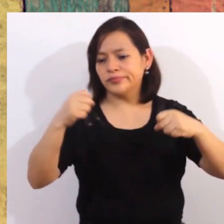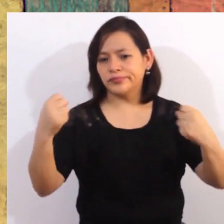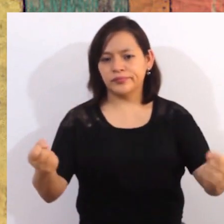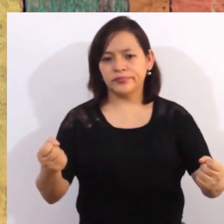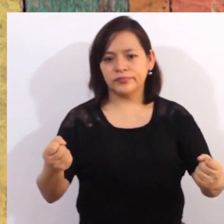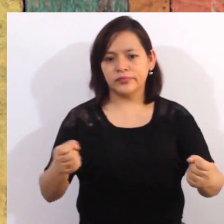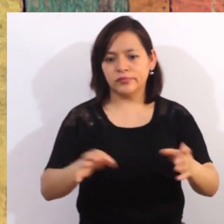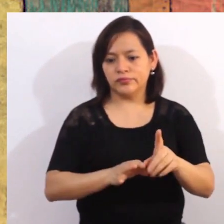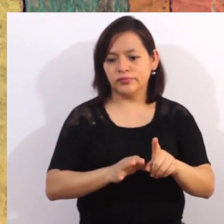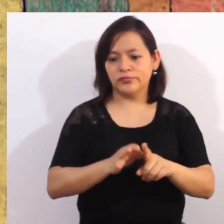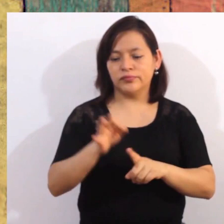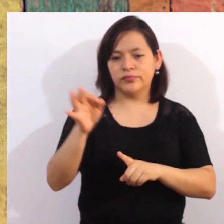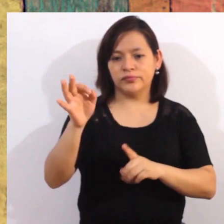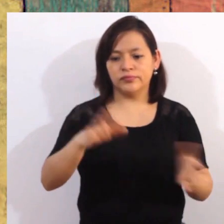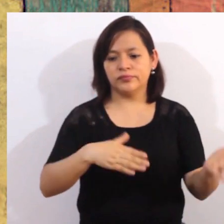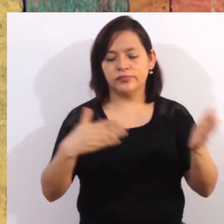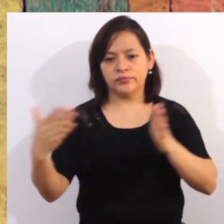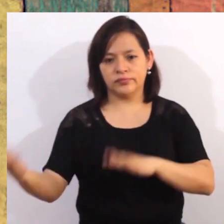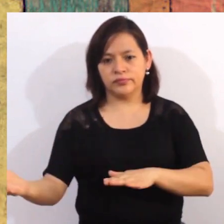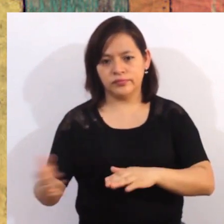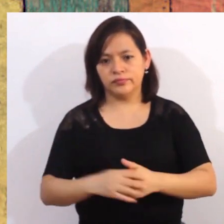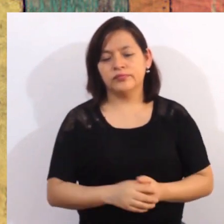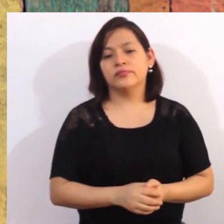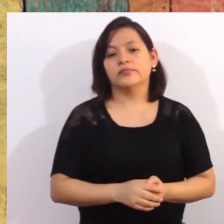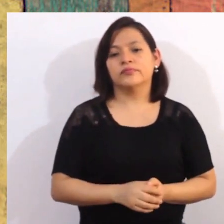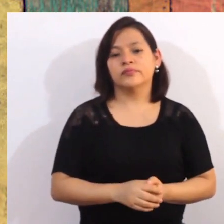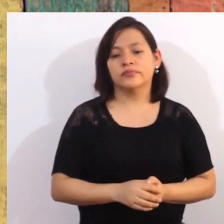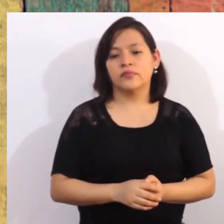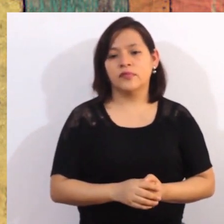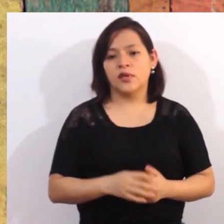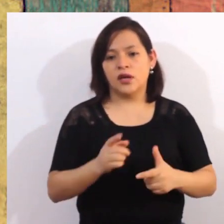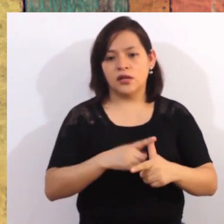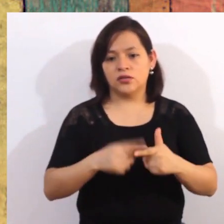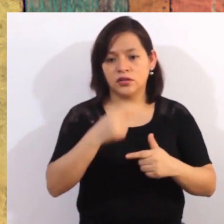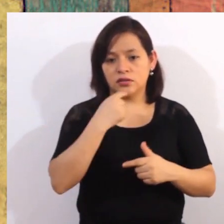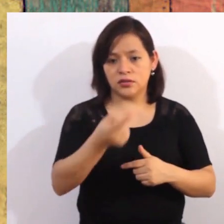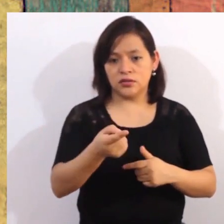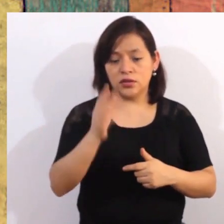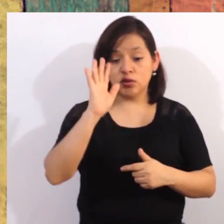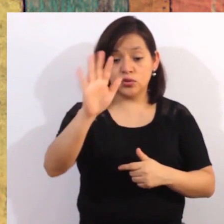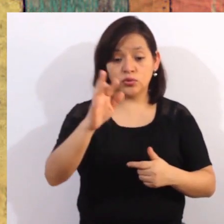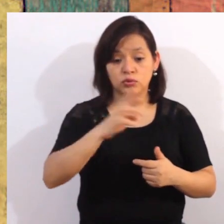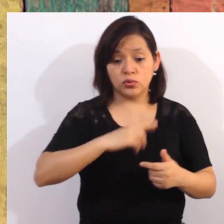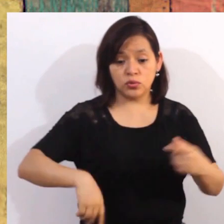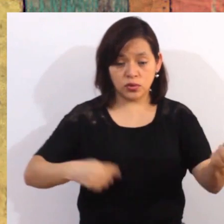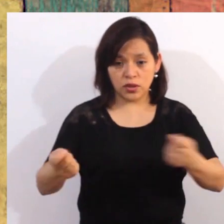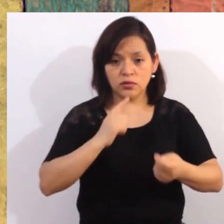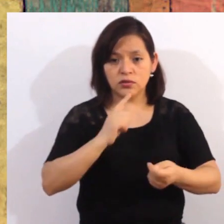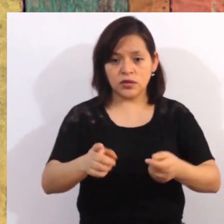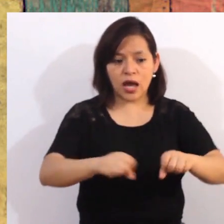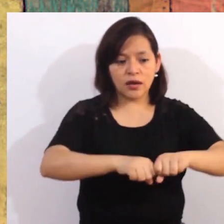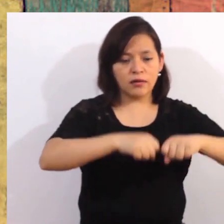el versículo 4, pero cuando se haya levantado, su reino será quebrantado y repartido hacia los 4